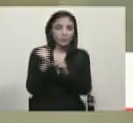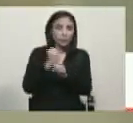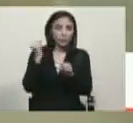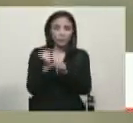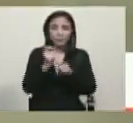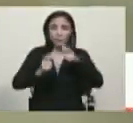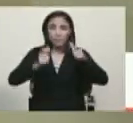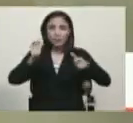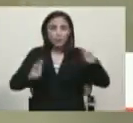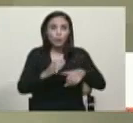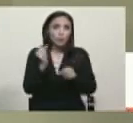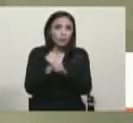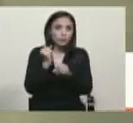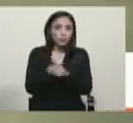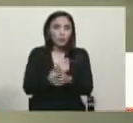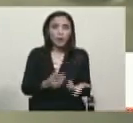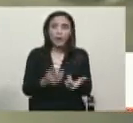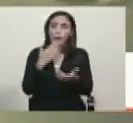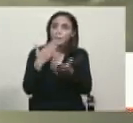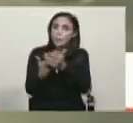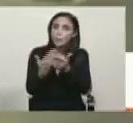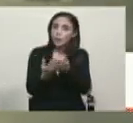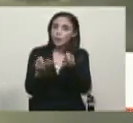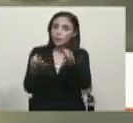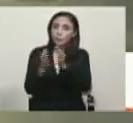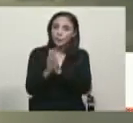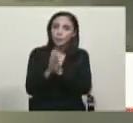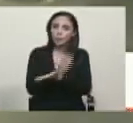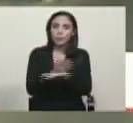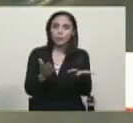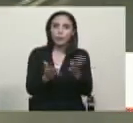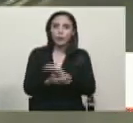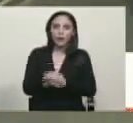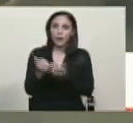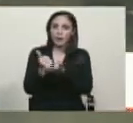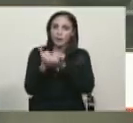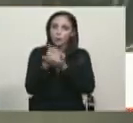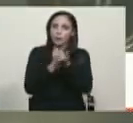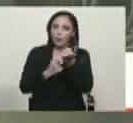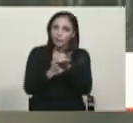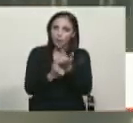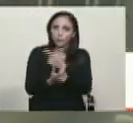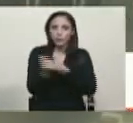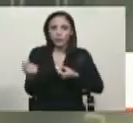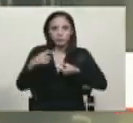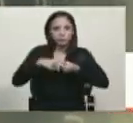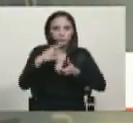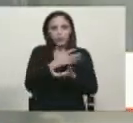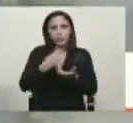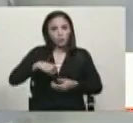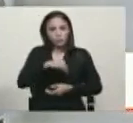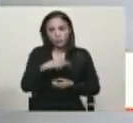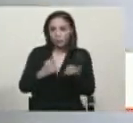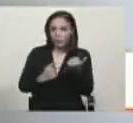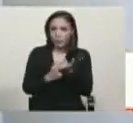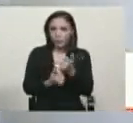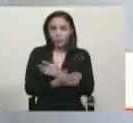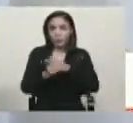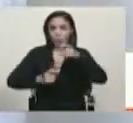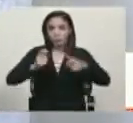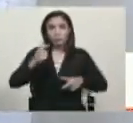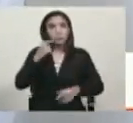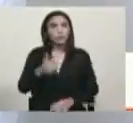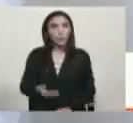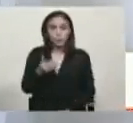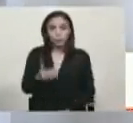trabajadores, solicitaron ante el Ministerio del trabajo, el apoyo, e inmediatamente participamos nosotros con los trabajadores. Es la